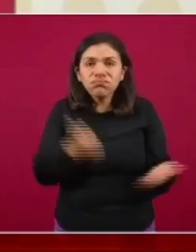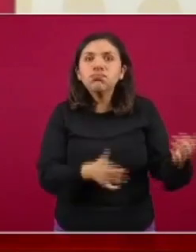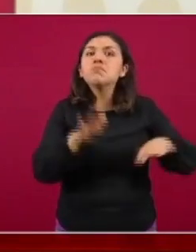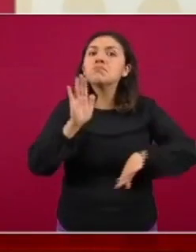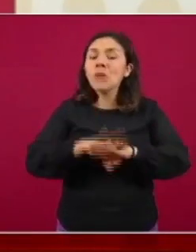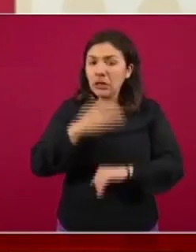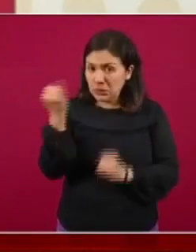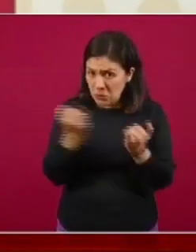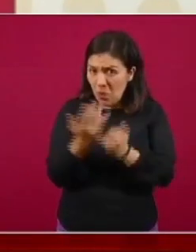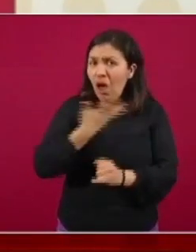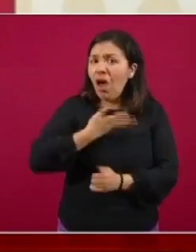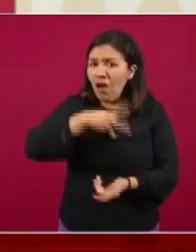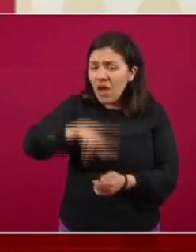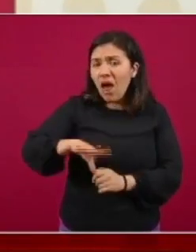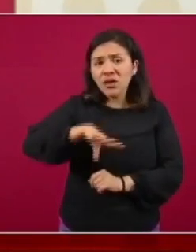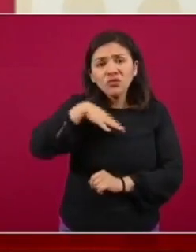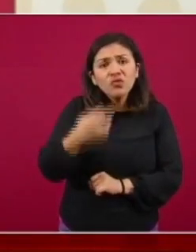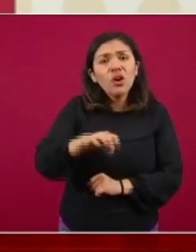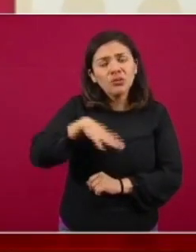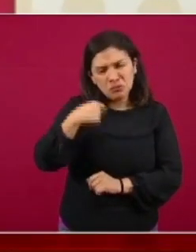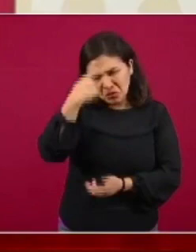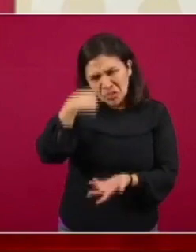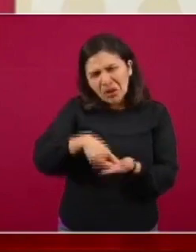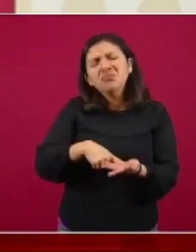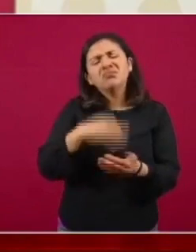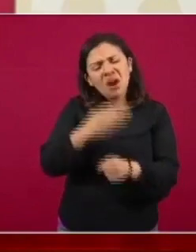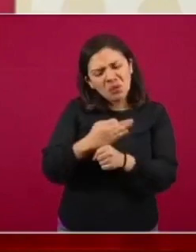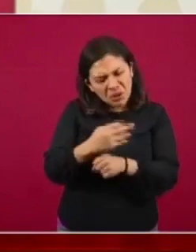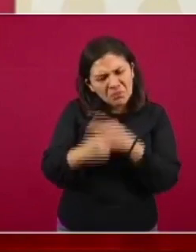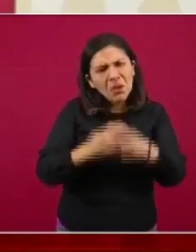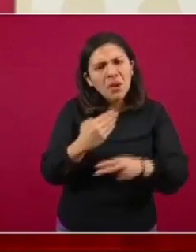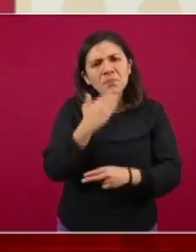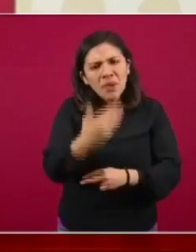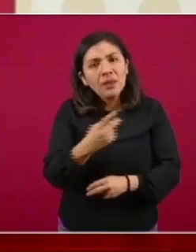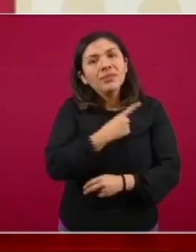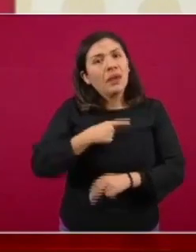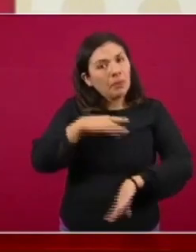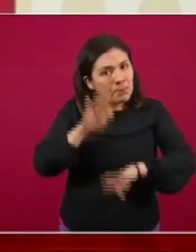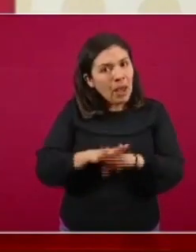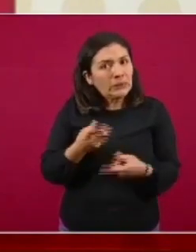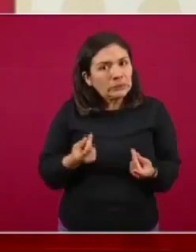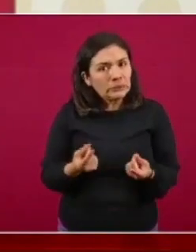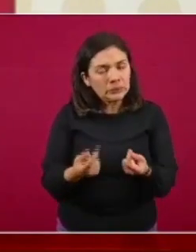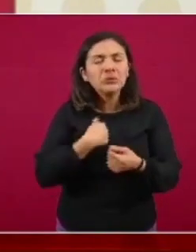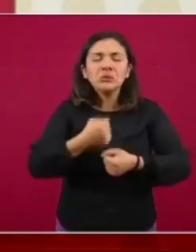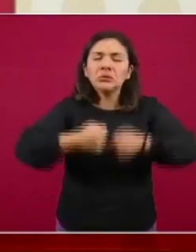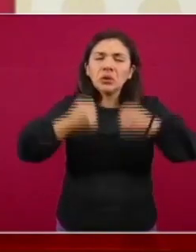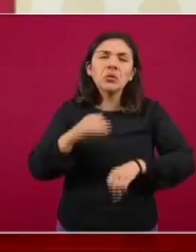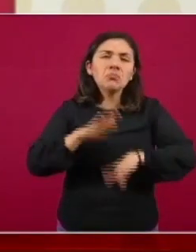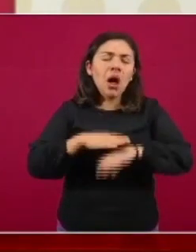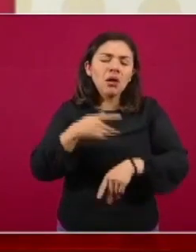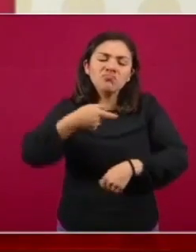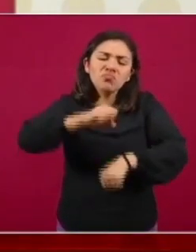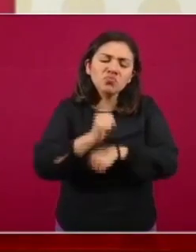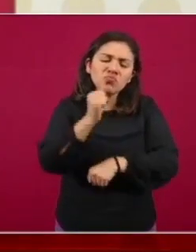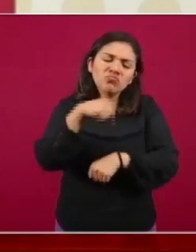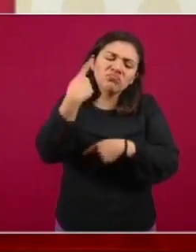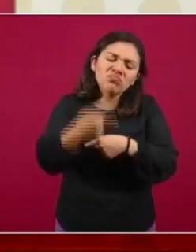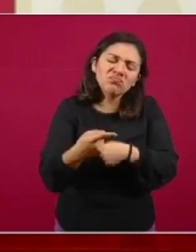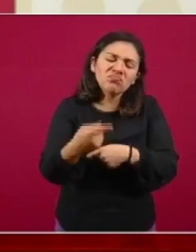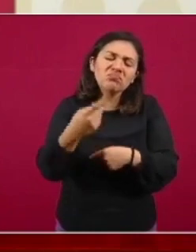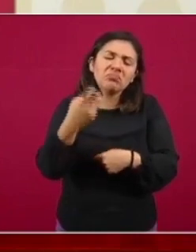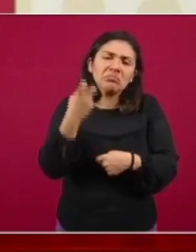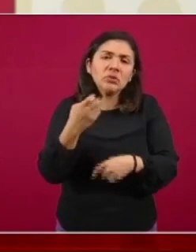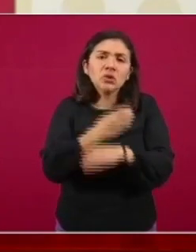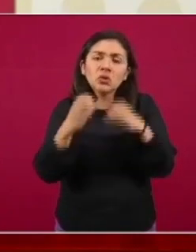está haciendo el esfuerzo, creo que vamos bien, tenemos que apretar el paso y estoy seguro que día con día en la próxima semana creo que es un